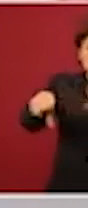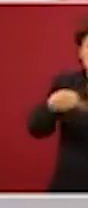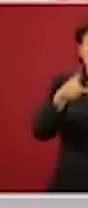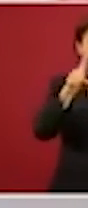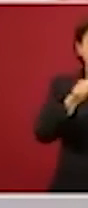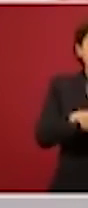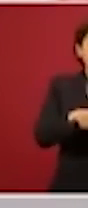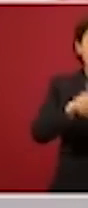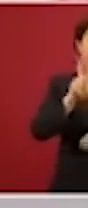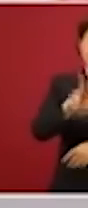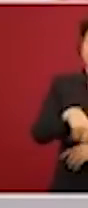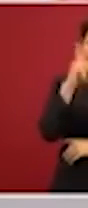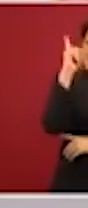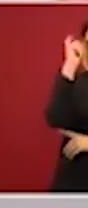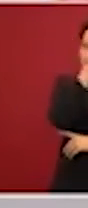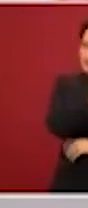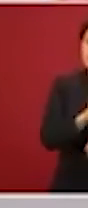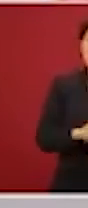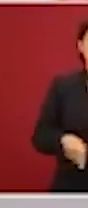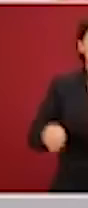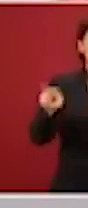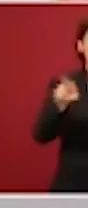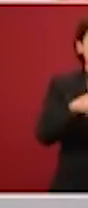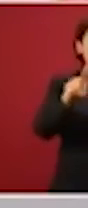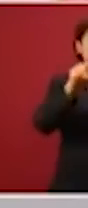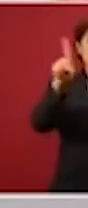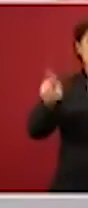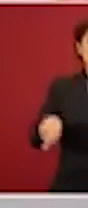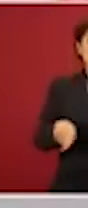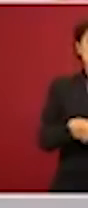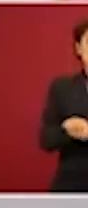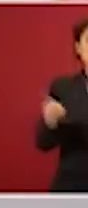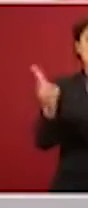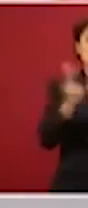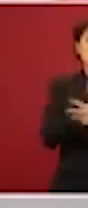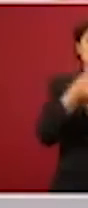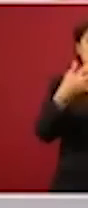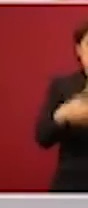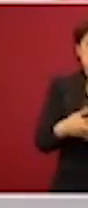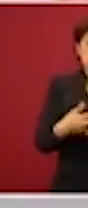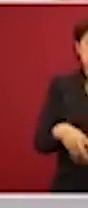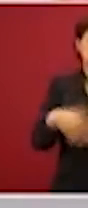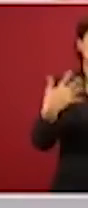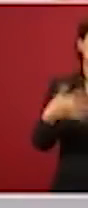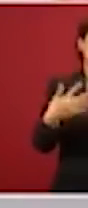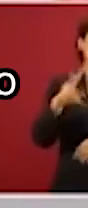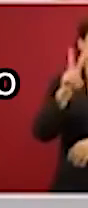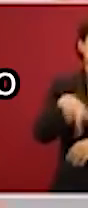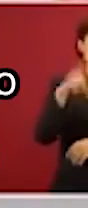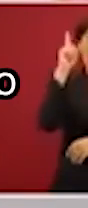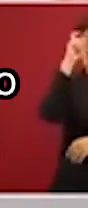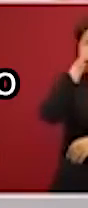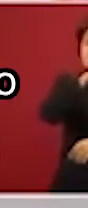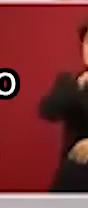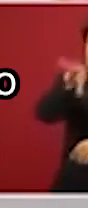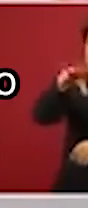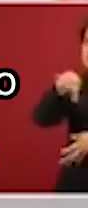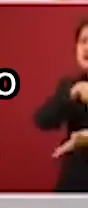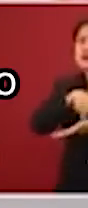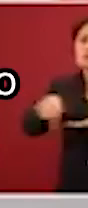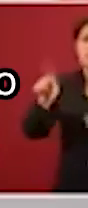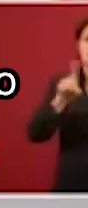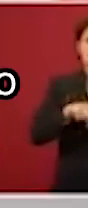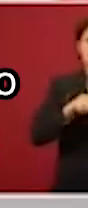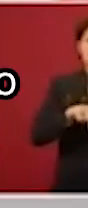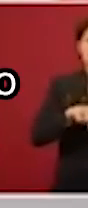semanas para que la curva de contagios descienda y se estabilice el subsecretario de salud hugo lópez gatell reconoció que el semáforo